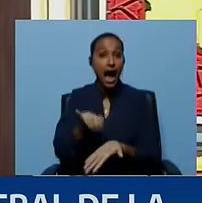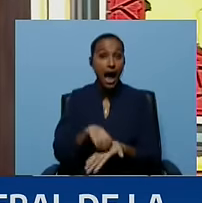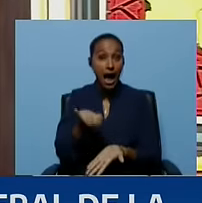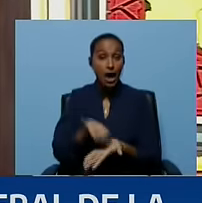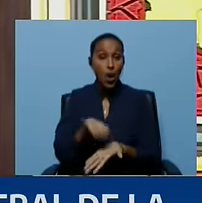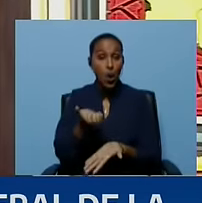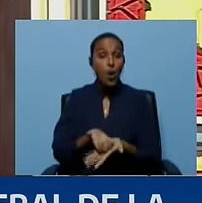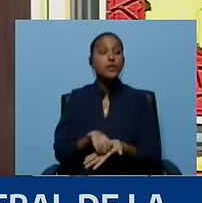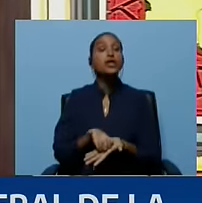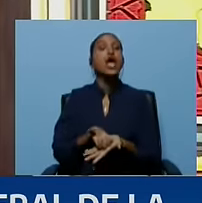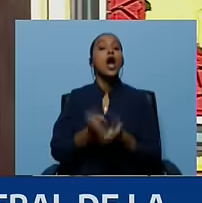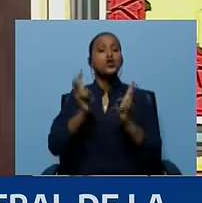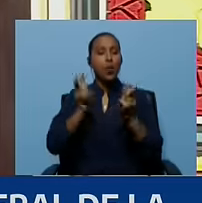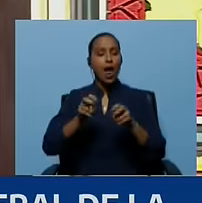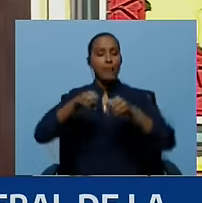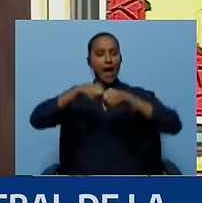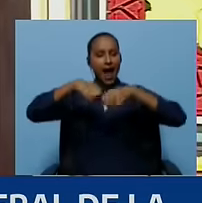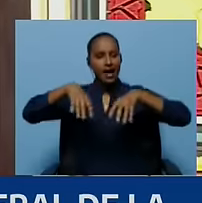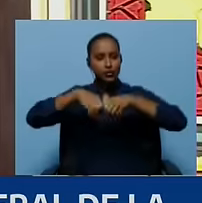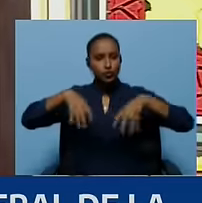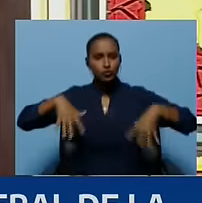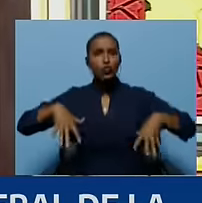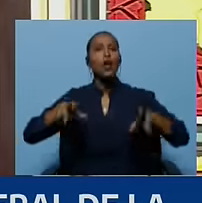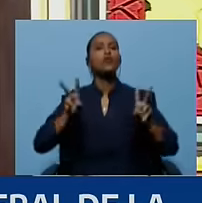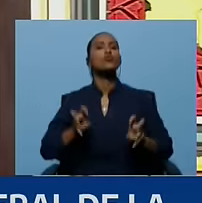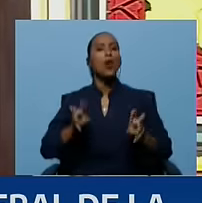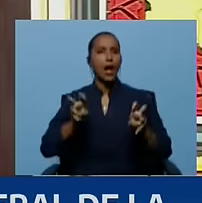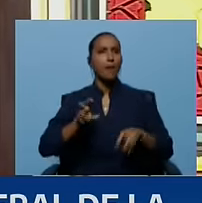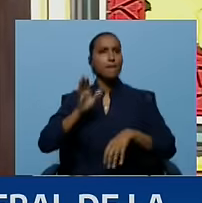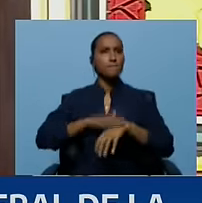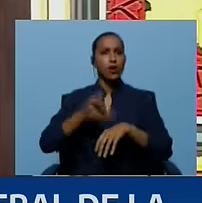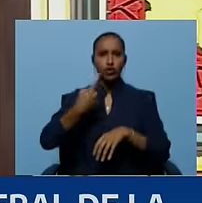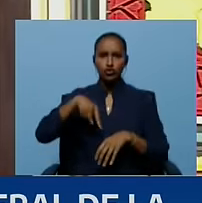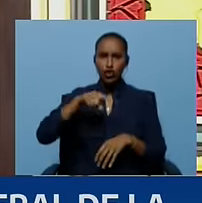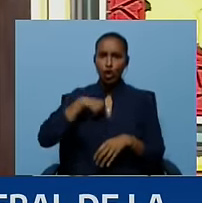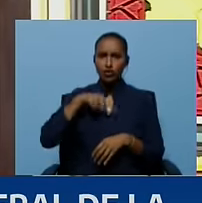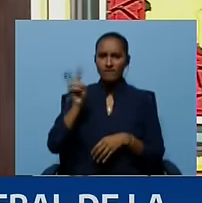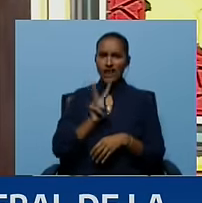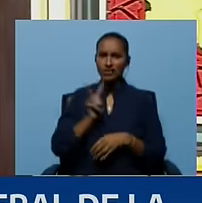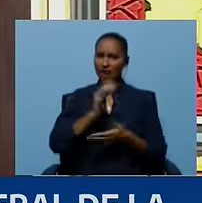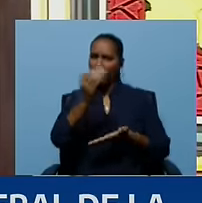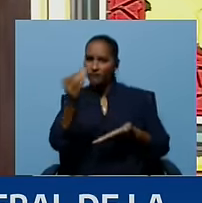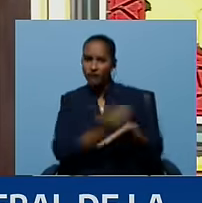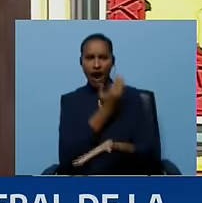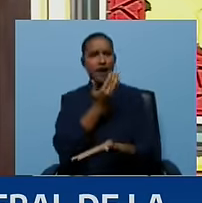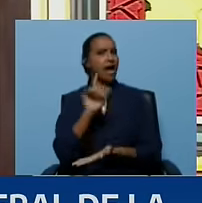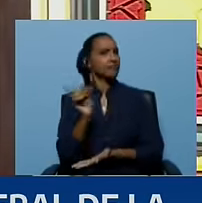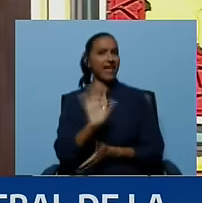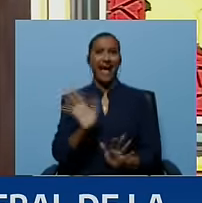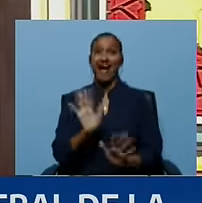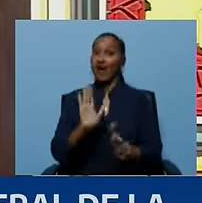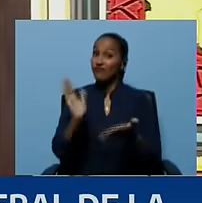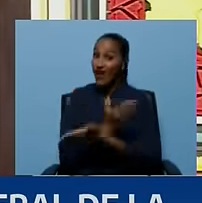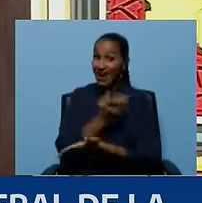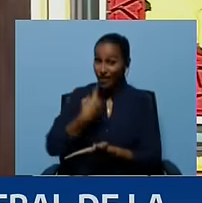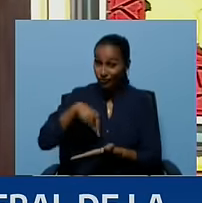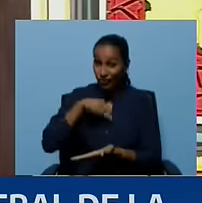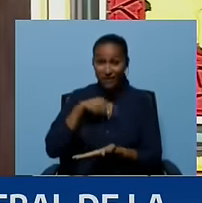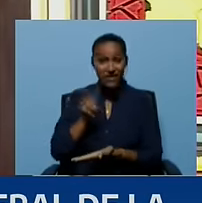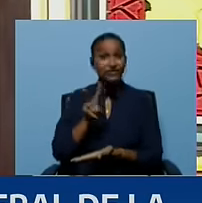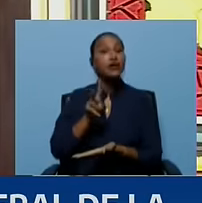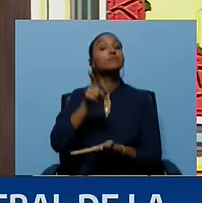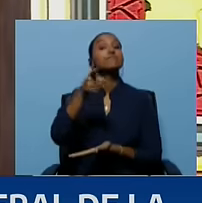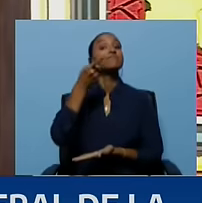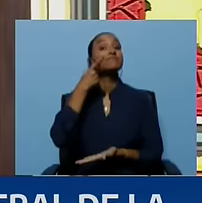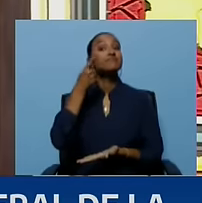de petróleo más grande del mundo. Nadie podrá sacarnos. Nadie. Que escuche en el norte, que escuche